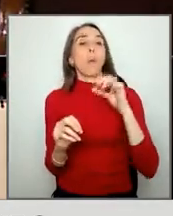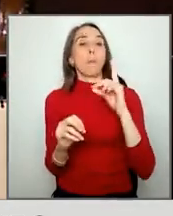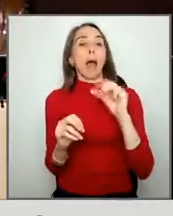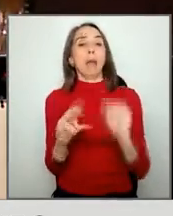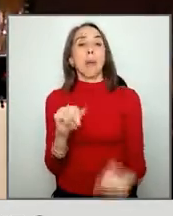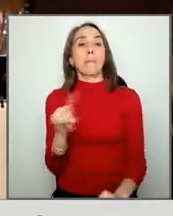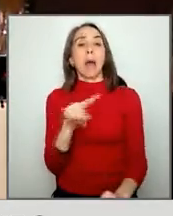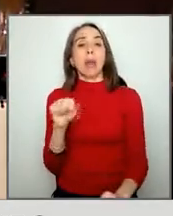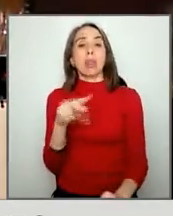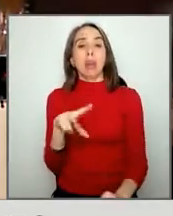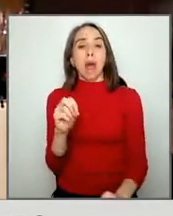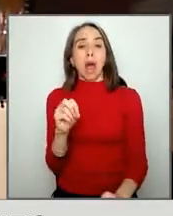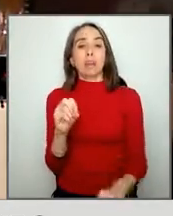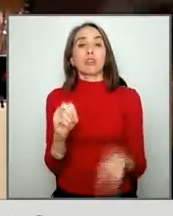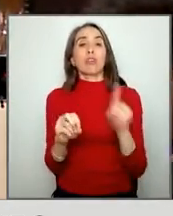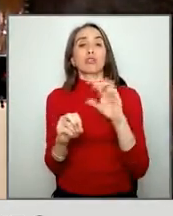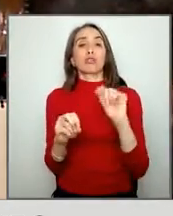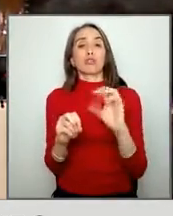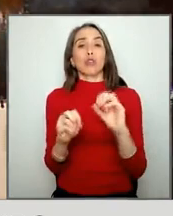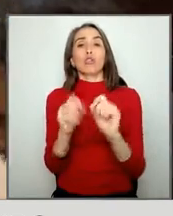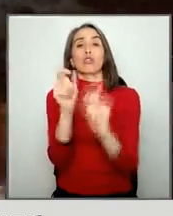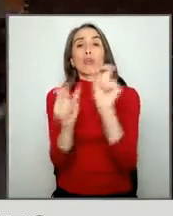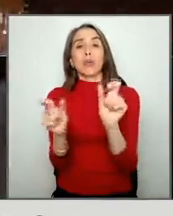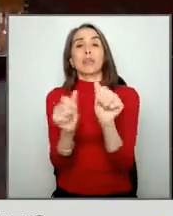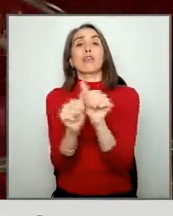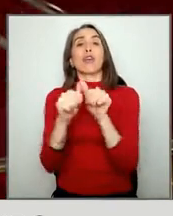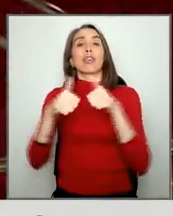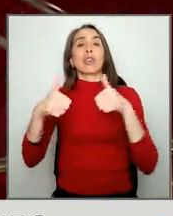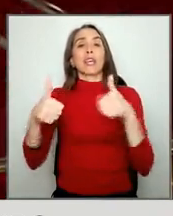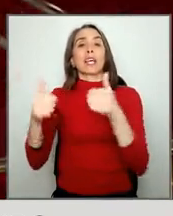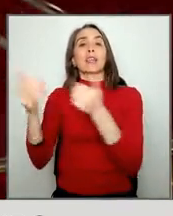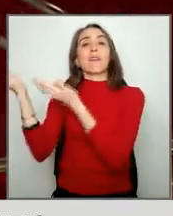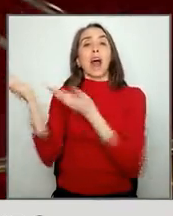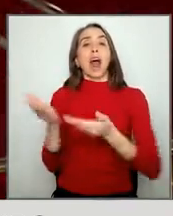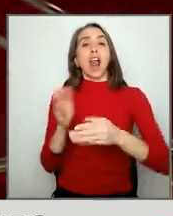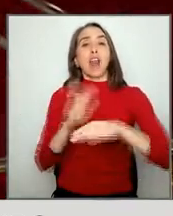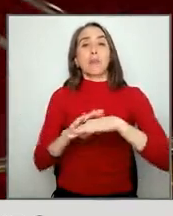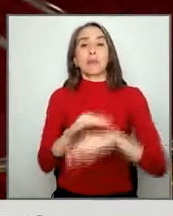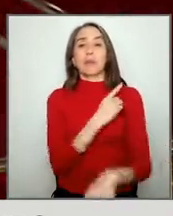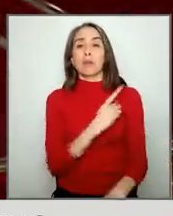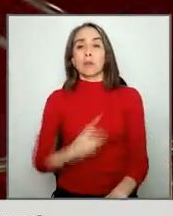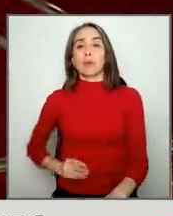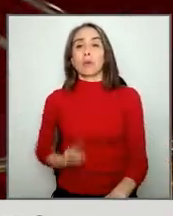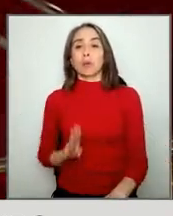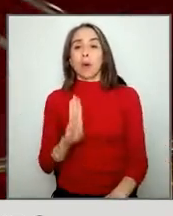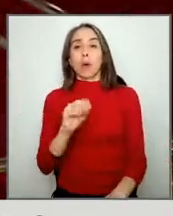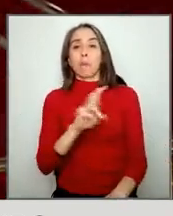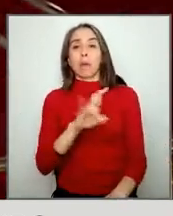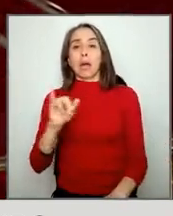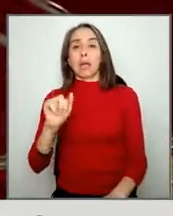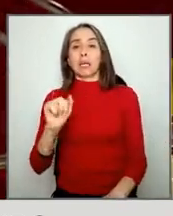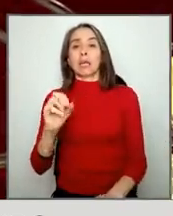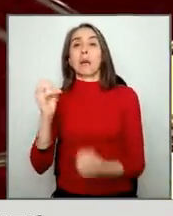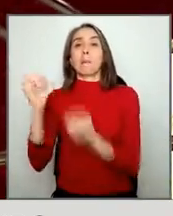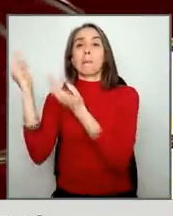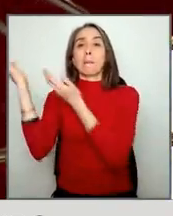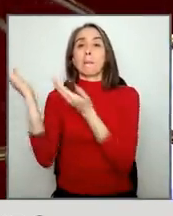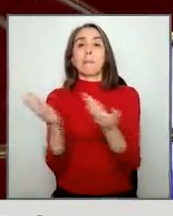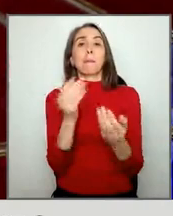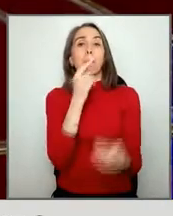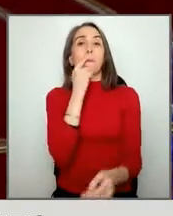Miguel Soto que han sido invitados por el diputado Héctor barriga sea muy bienvenidos y bienvenidas